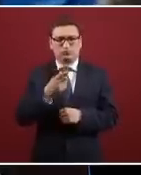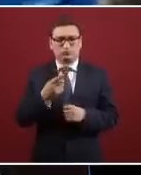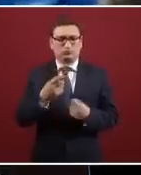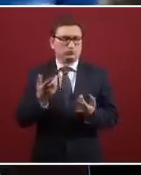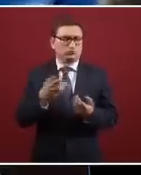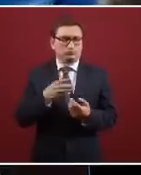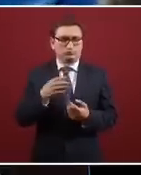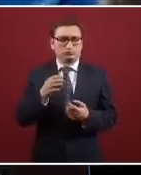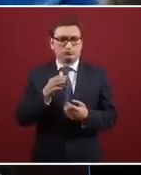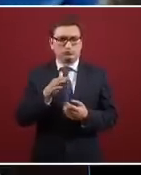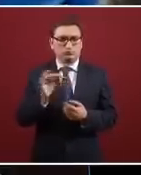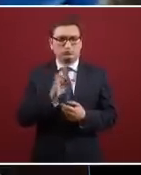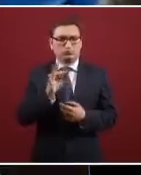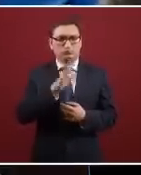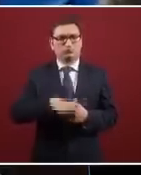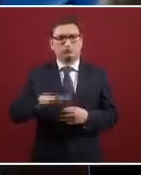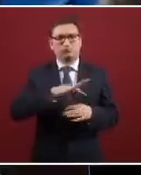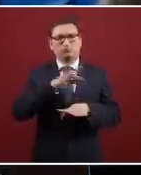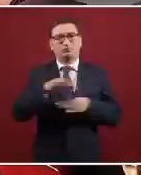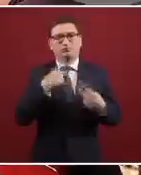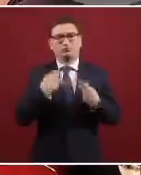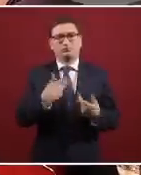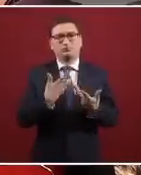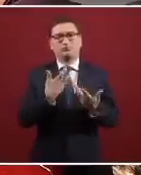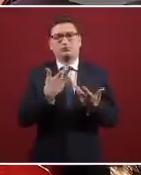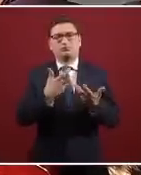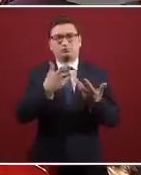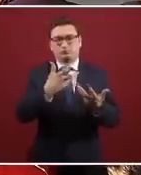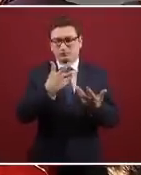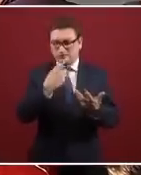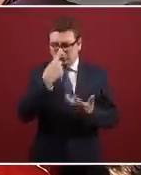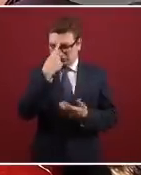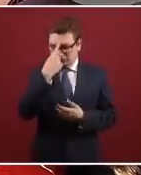terapia a la gente que está